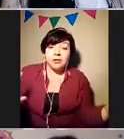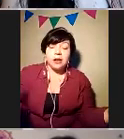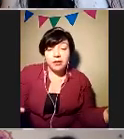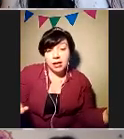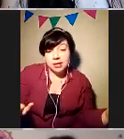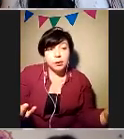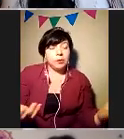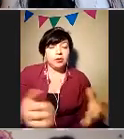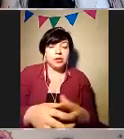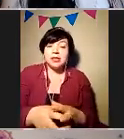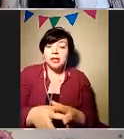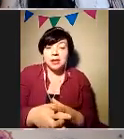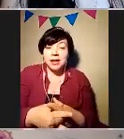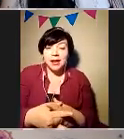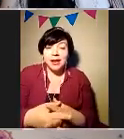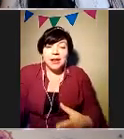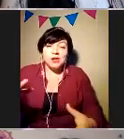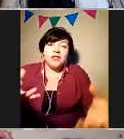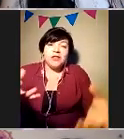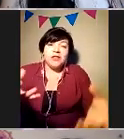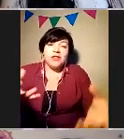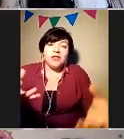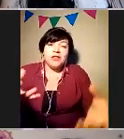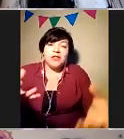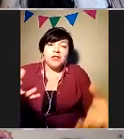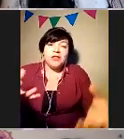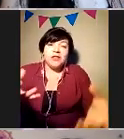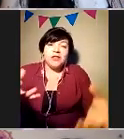hacia afuera, hacia el mundo, pero no necesariamente eso significa